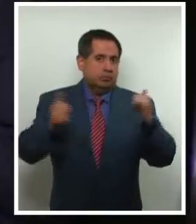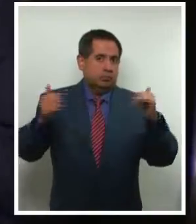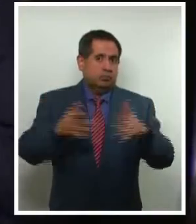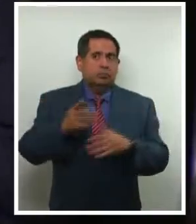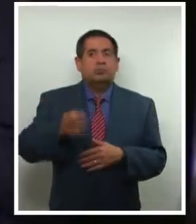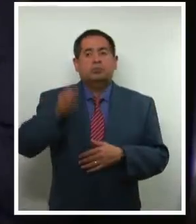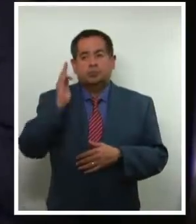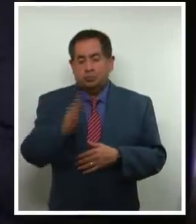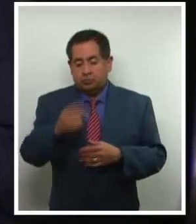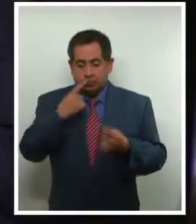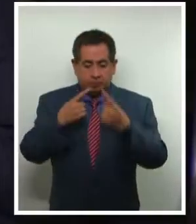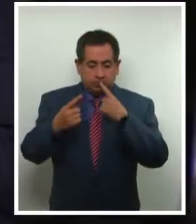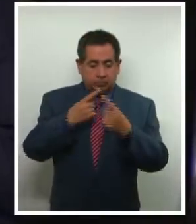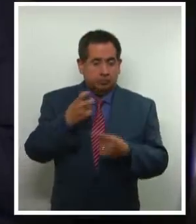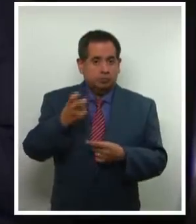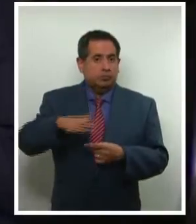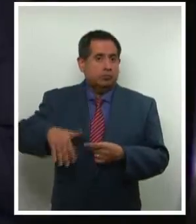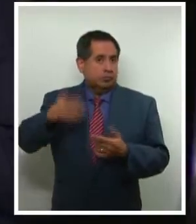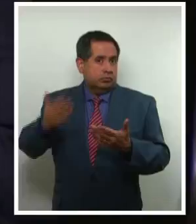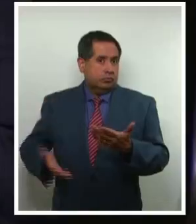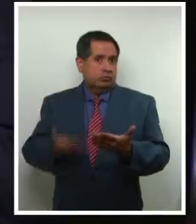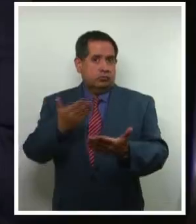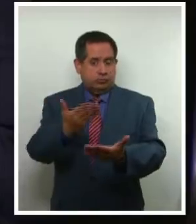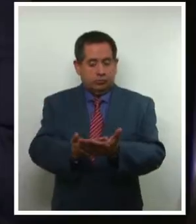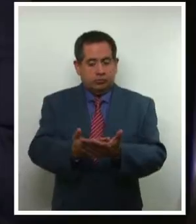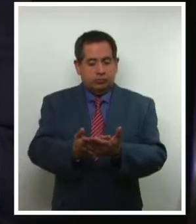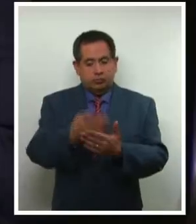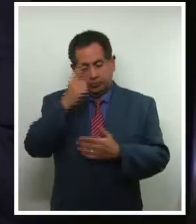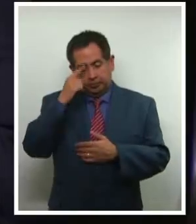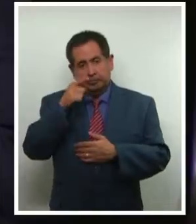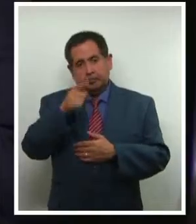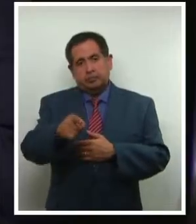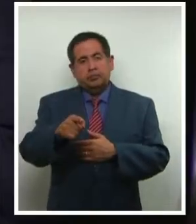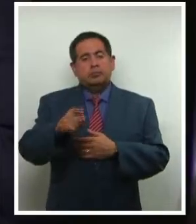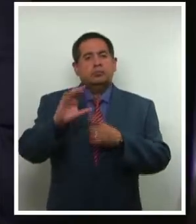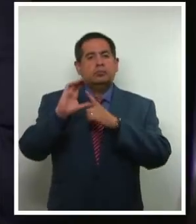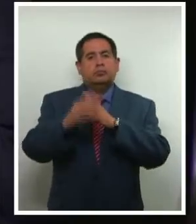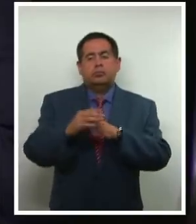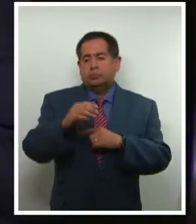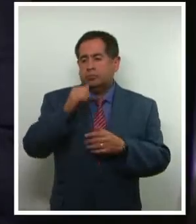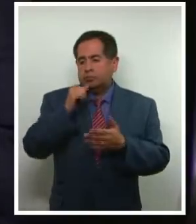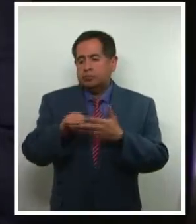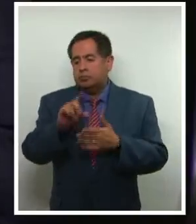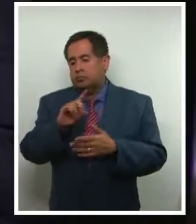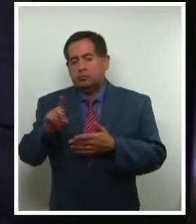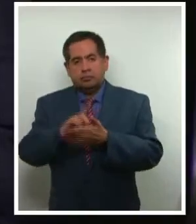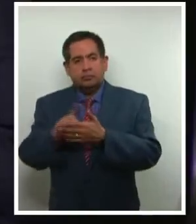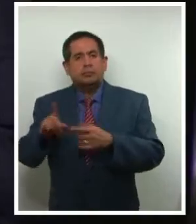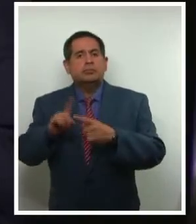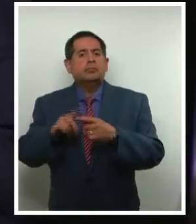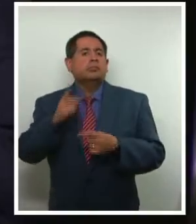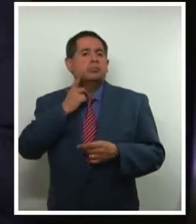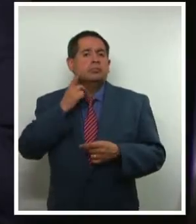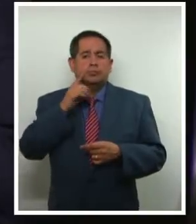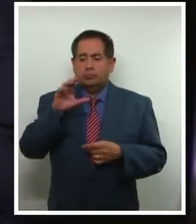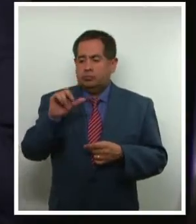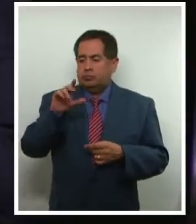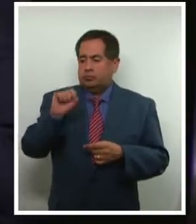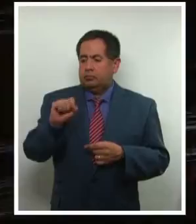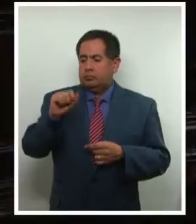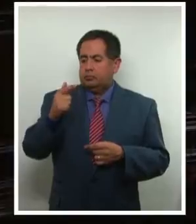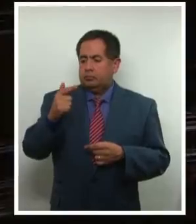si se admite a discusión la reserva presentada a nombre de la Comisión de Carta de Derechos por el diputado Carlos G.